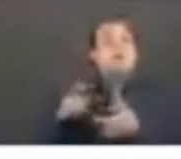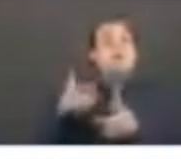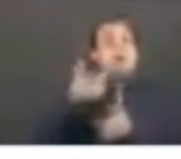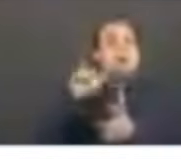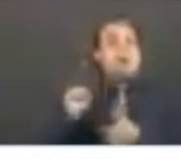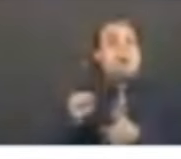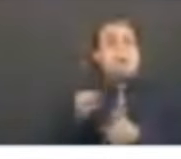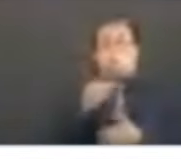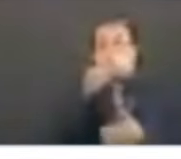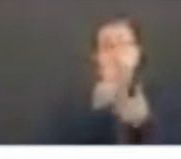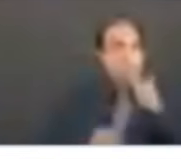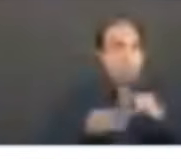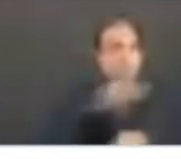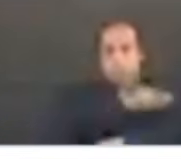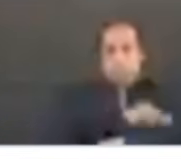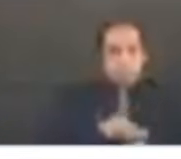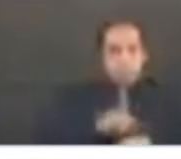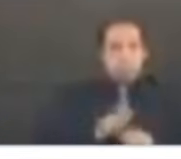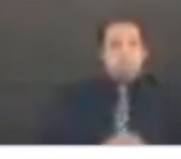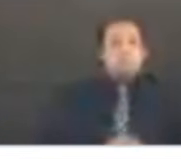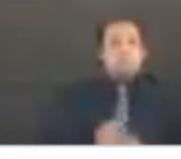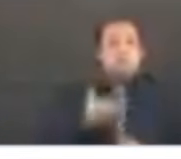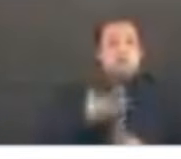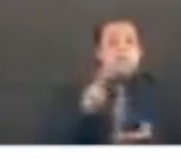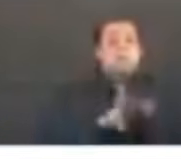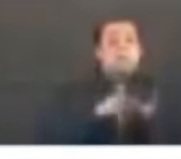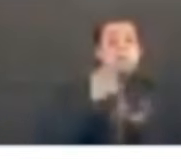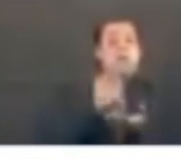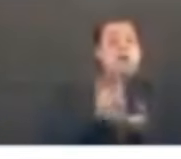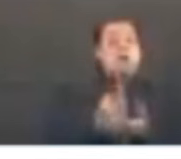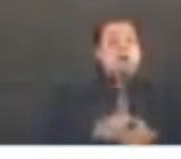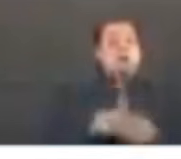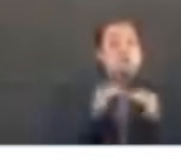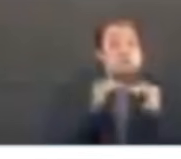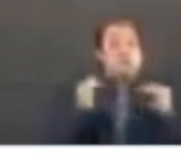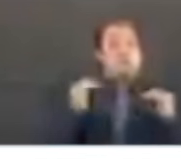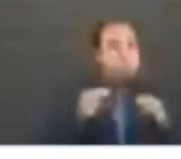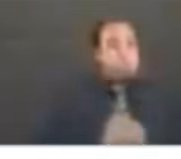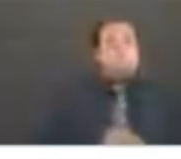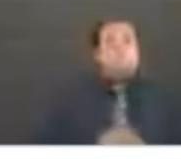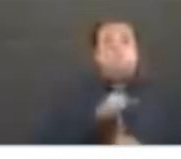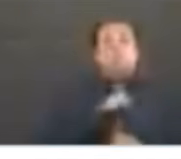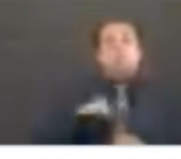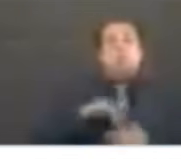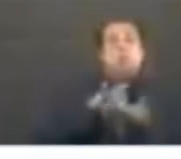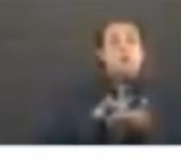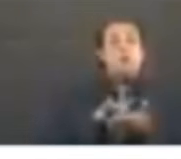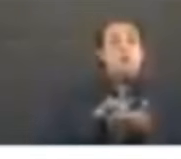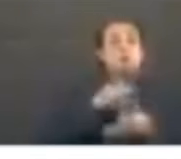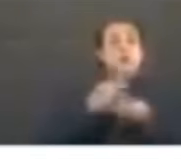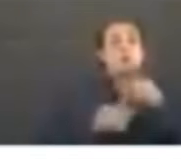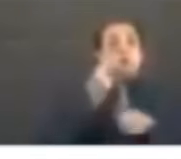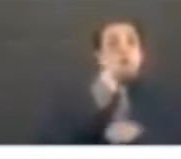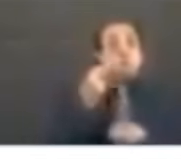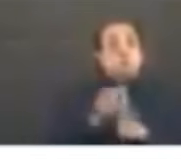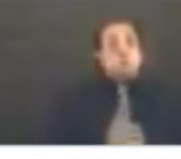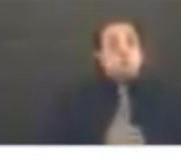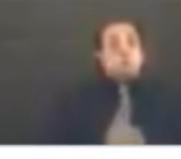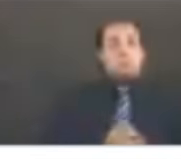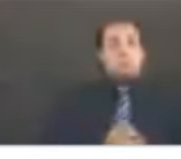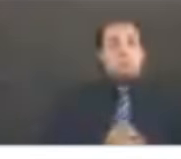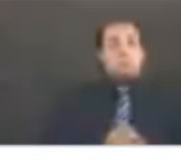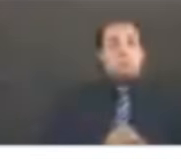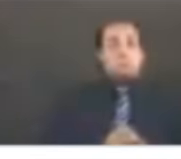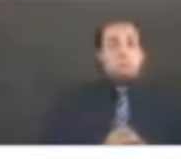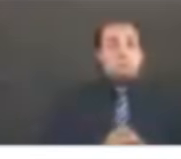no le falte a las familias y que sea a un precio adecuado. Así que ahí vamos a estar colaborando en todo lo que se necesite para que así